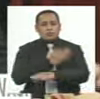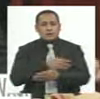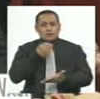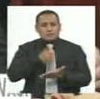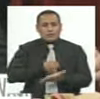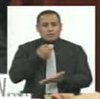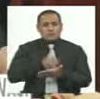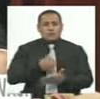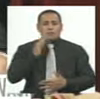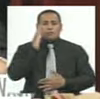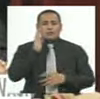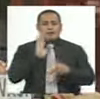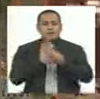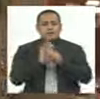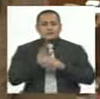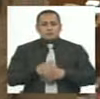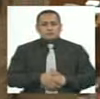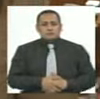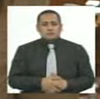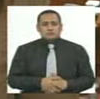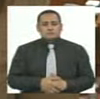aportados como manda la ley.